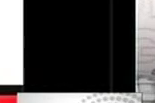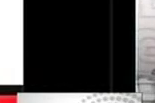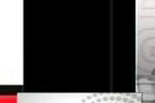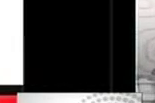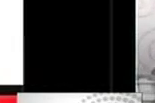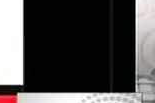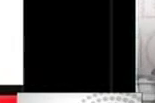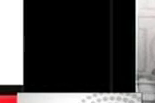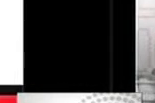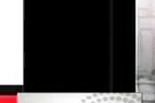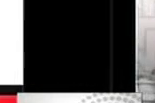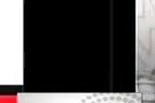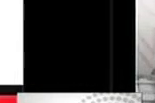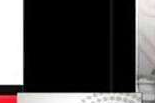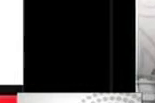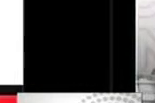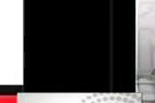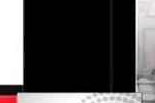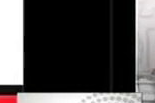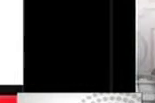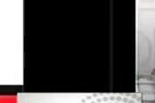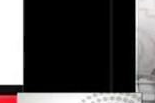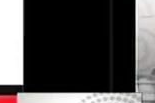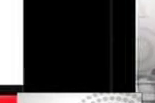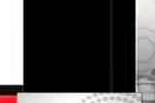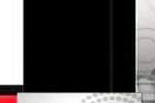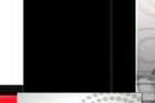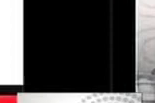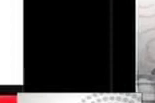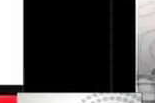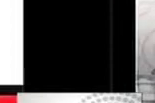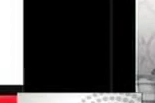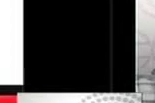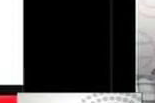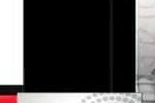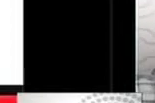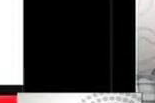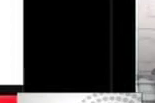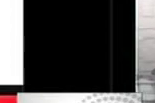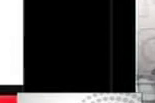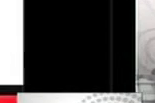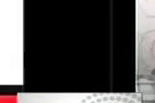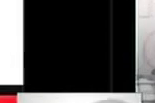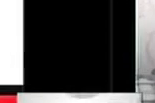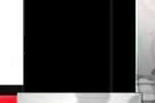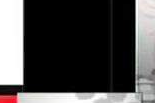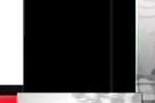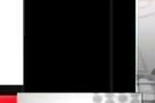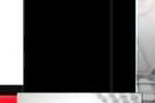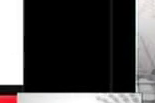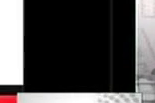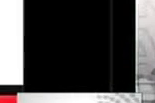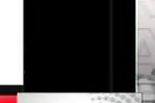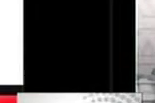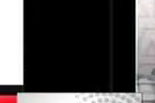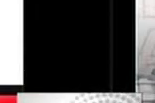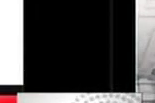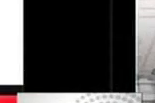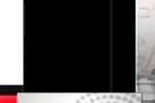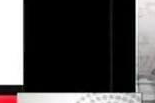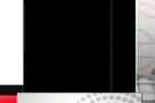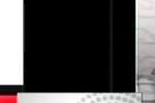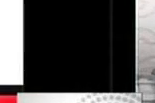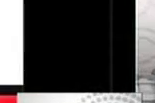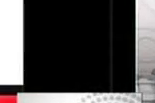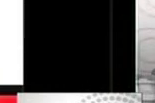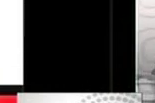¿no?, va a solicitar su pensión, ¿no? Nuestra estimación no está incluido aquí en el